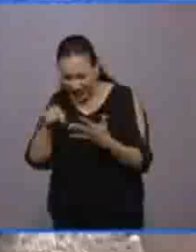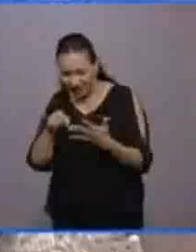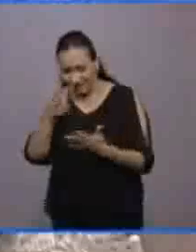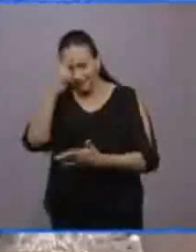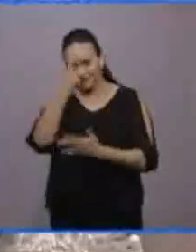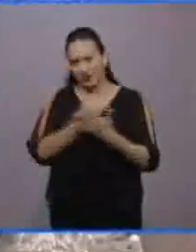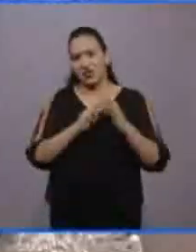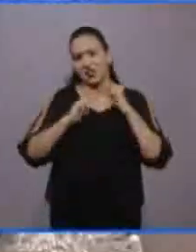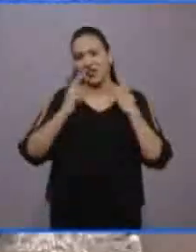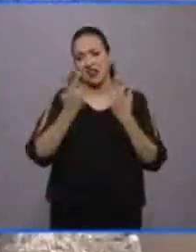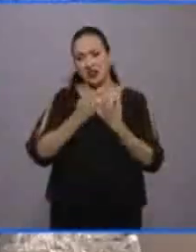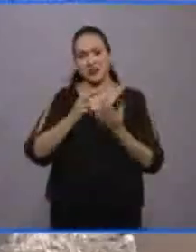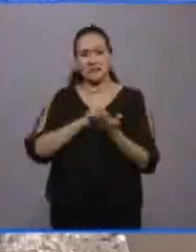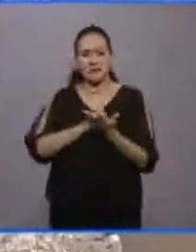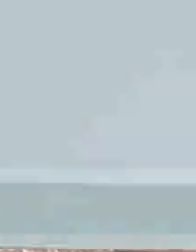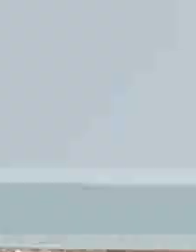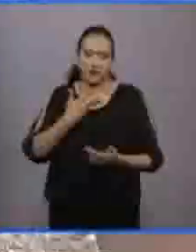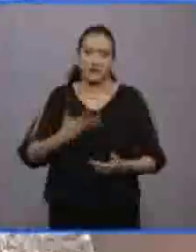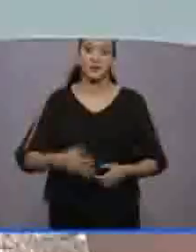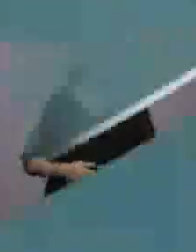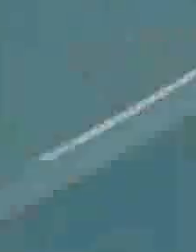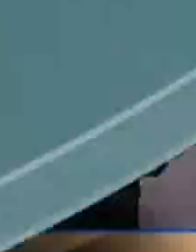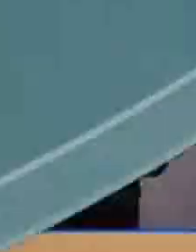derecho a la reunión.